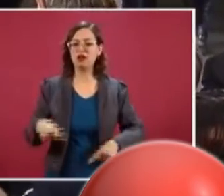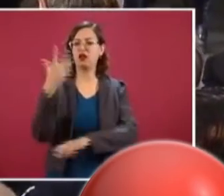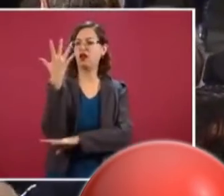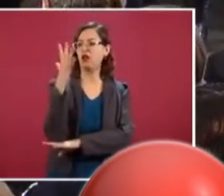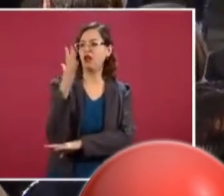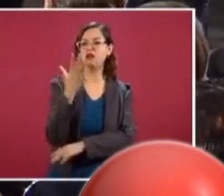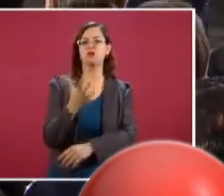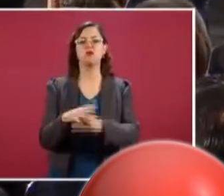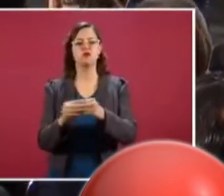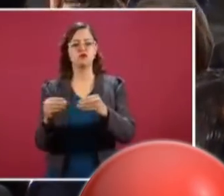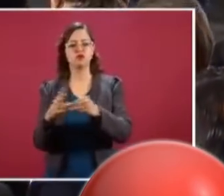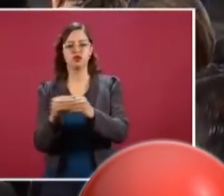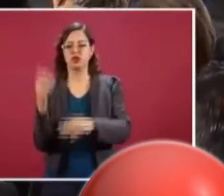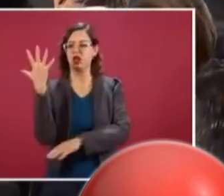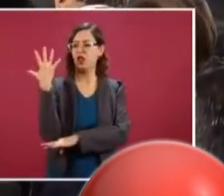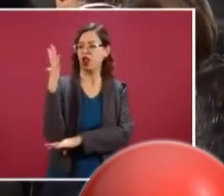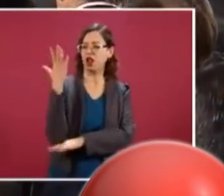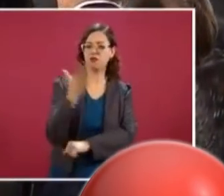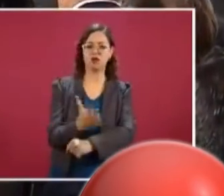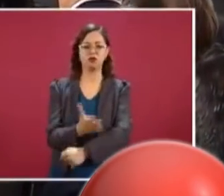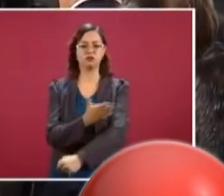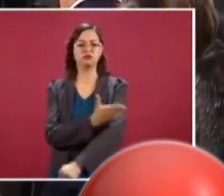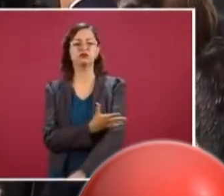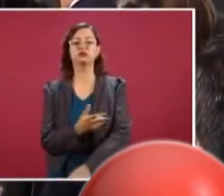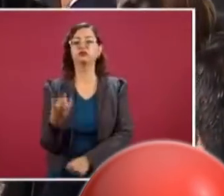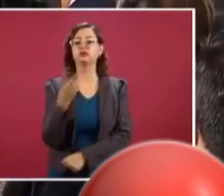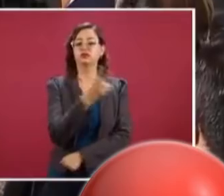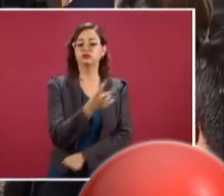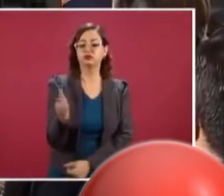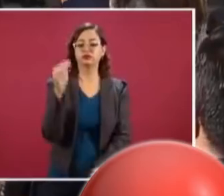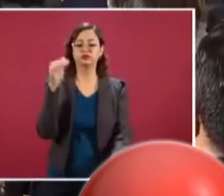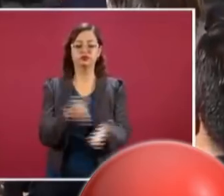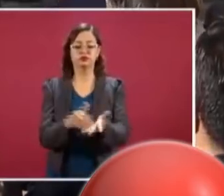con 200,000 empleos permanentes.